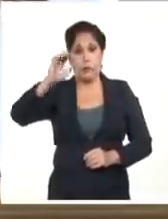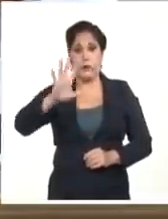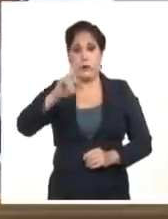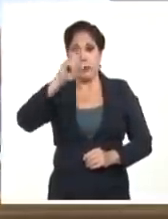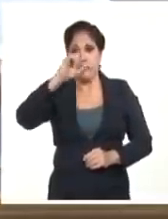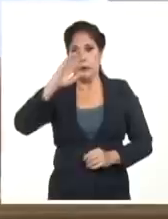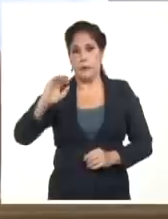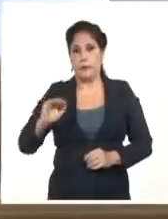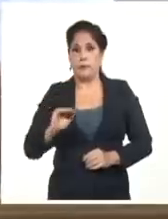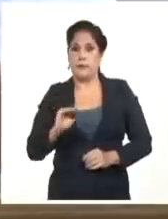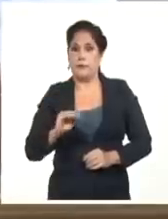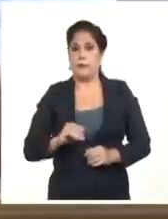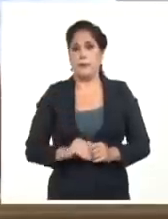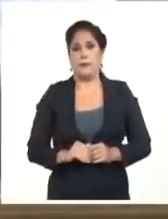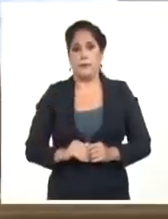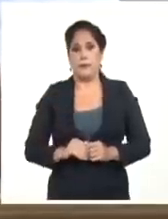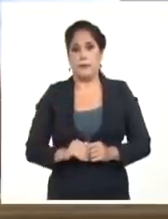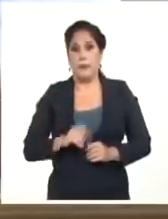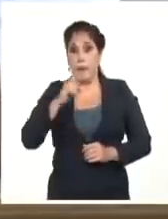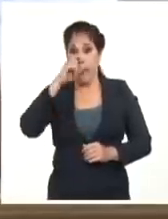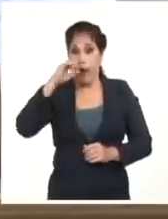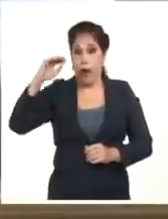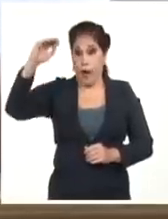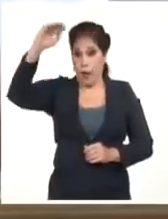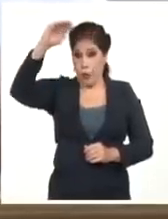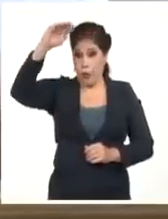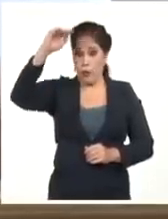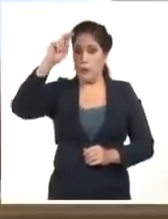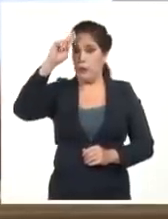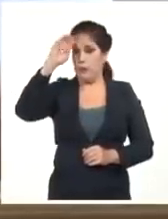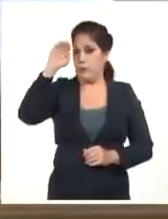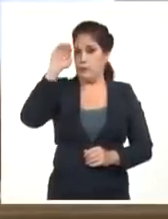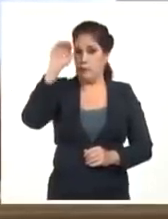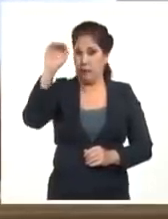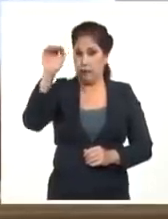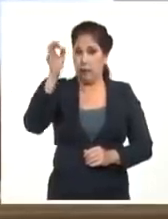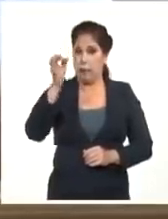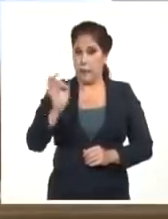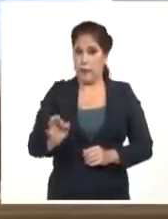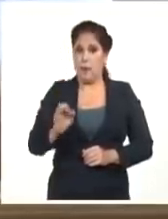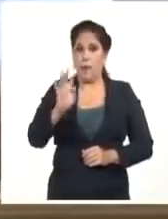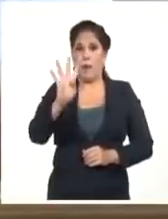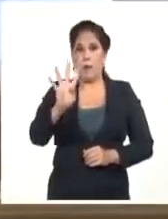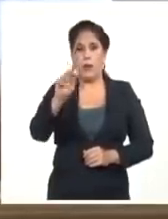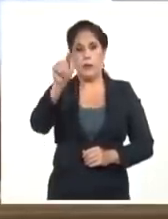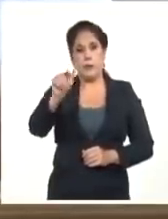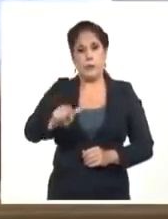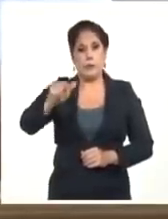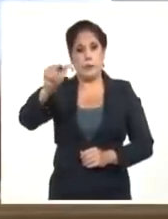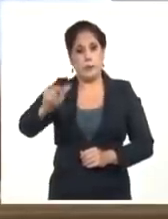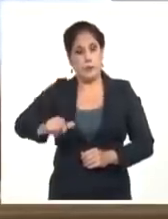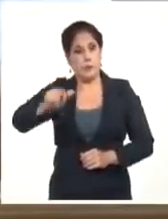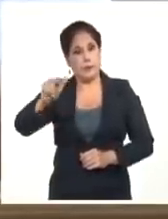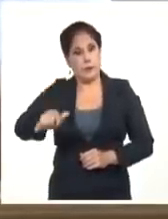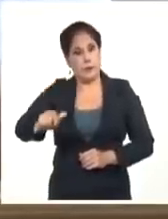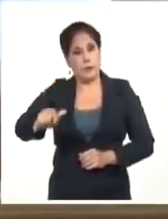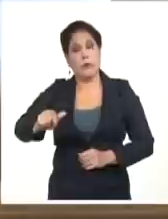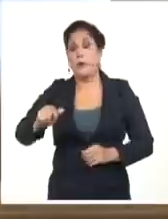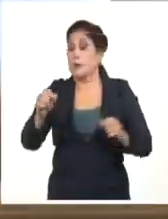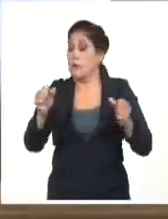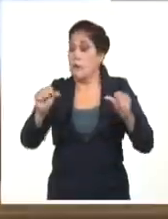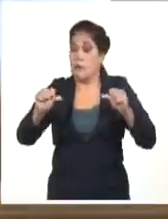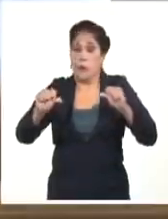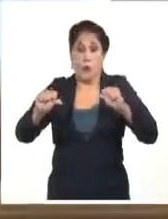niños. Entre los adultos se mantienen 4 pacientes reportados de